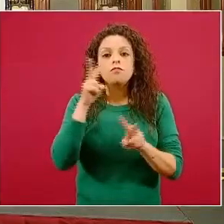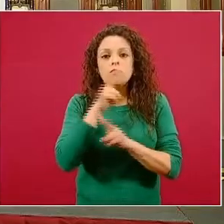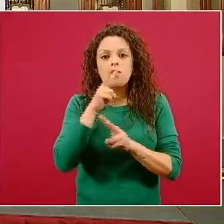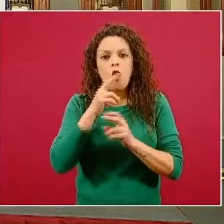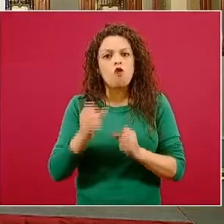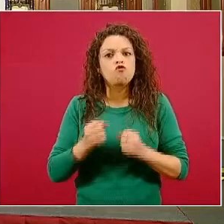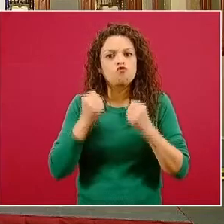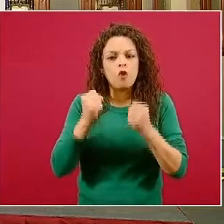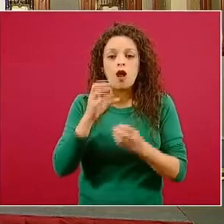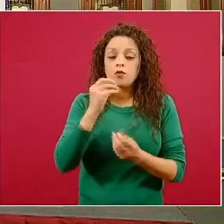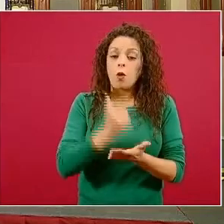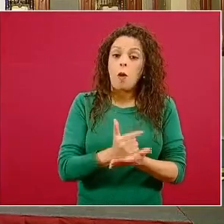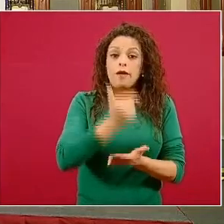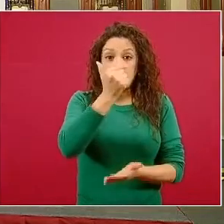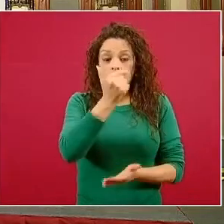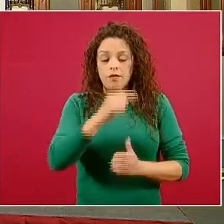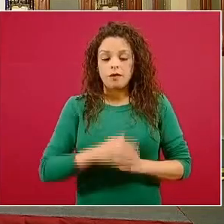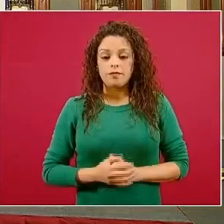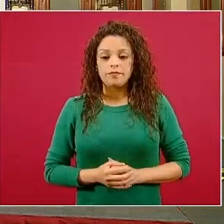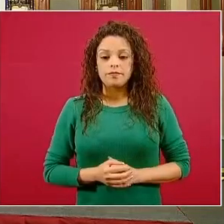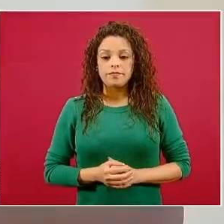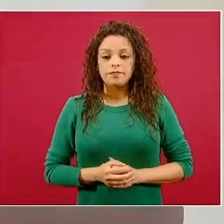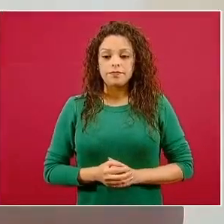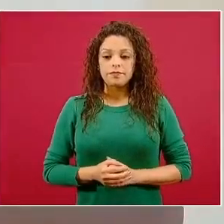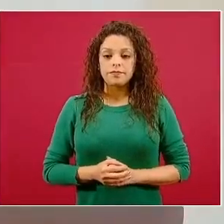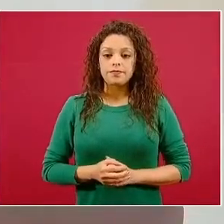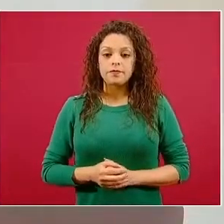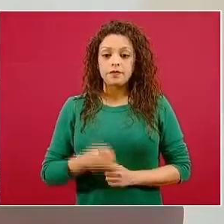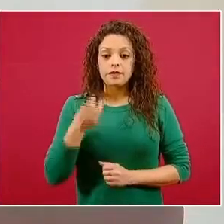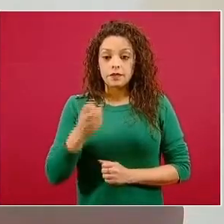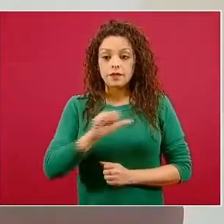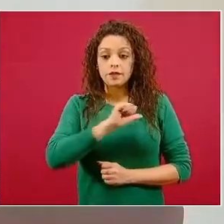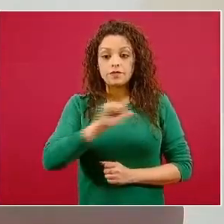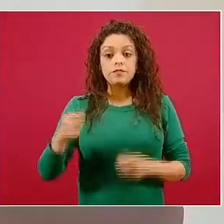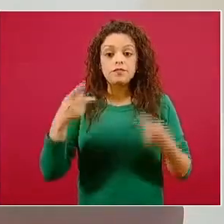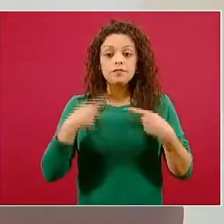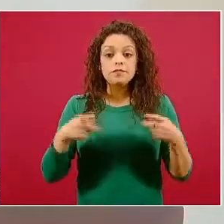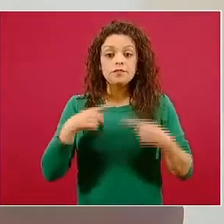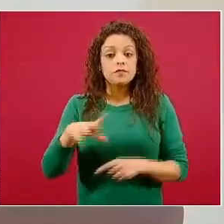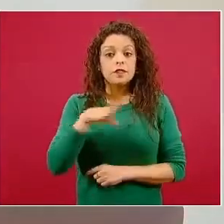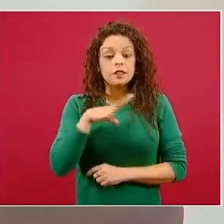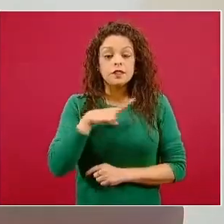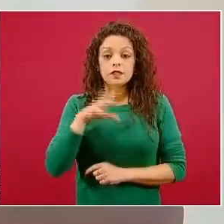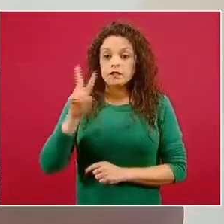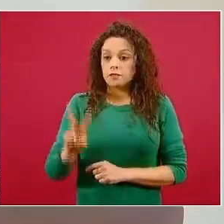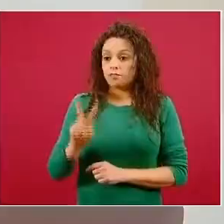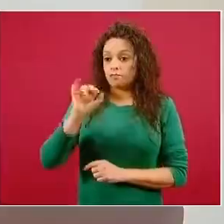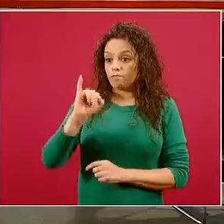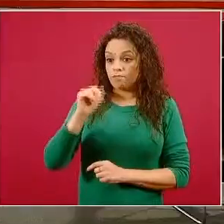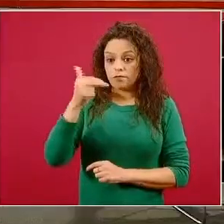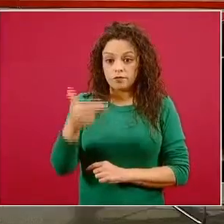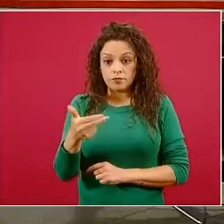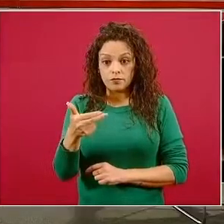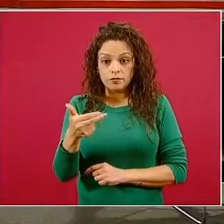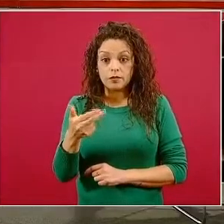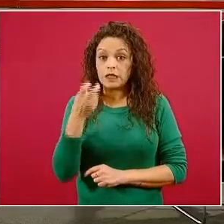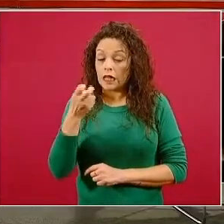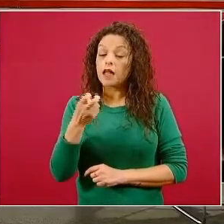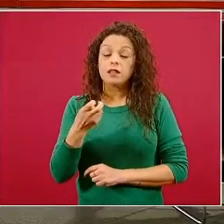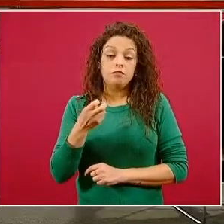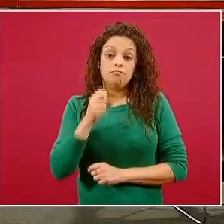respiratoria aguda grave. Y de estos, en términos de las personas que viven con VIH, tiene una, y esto es lo importante